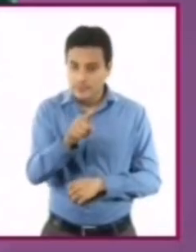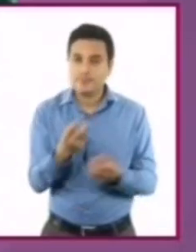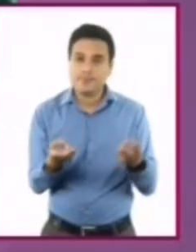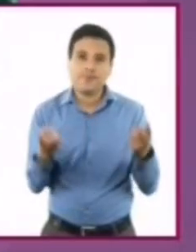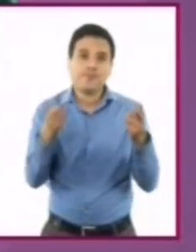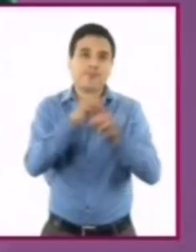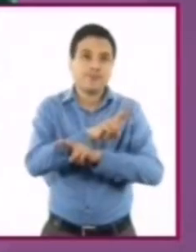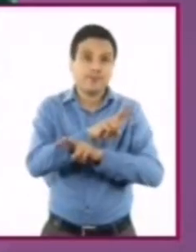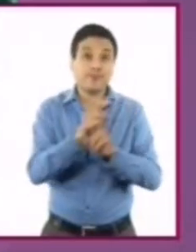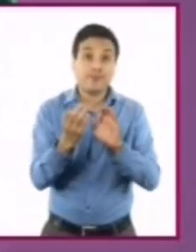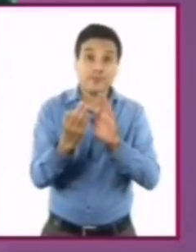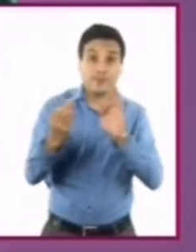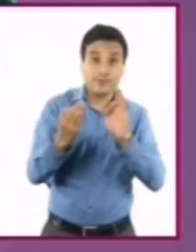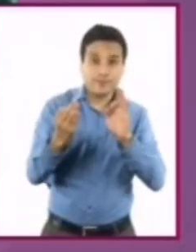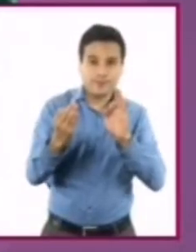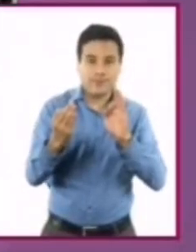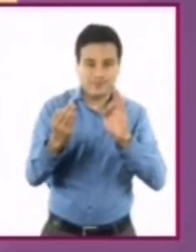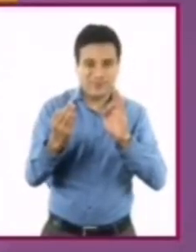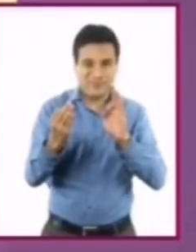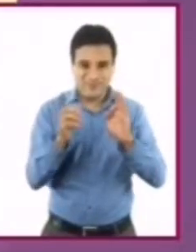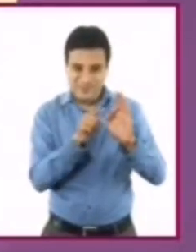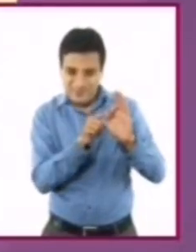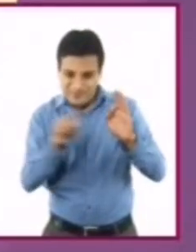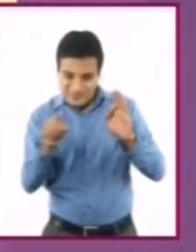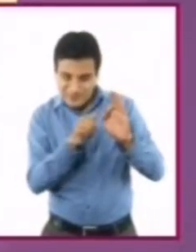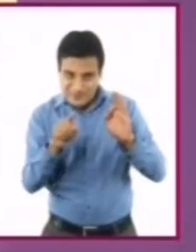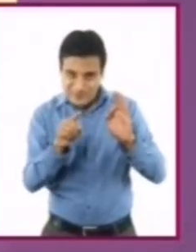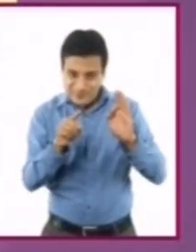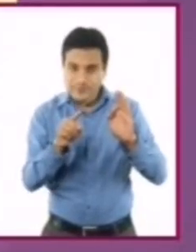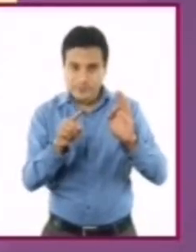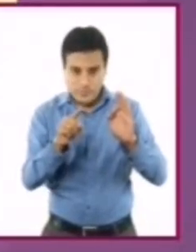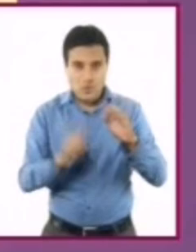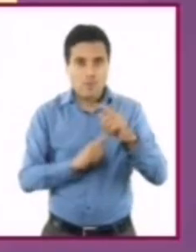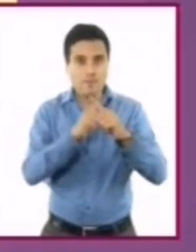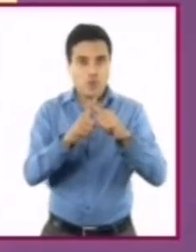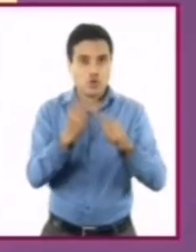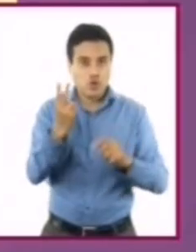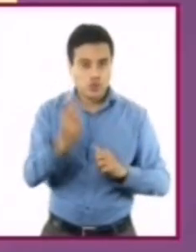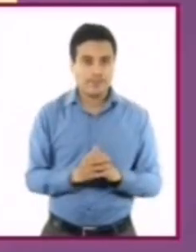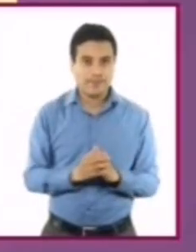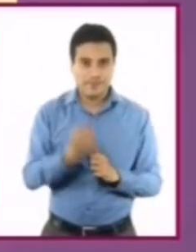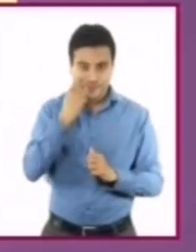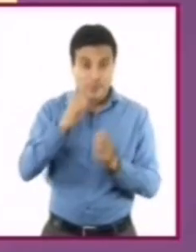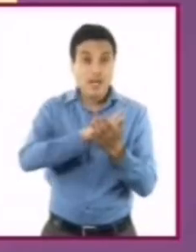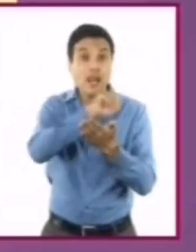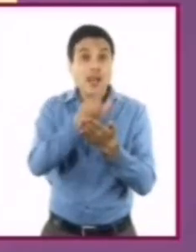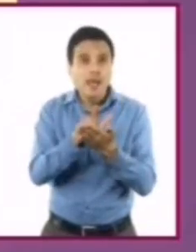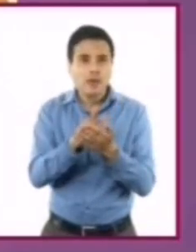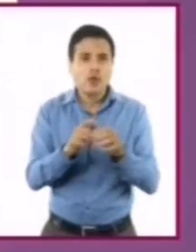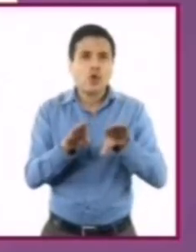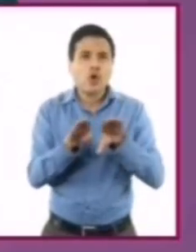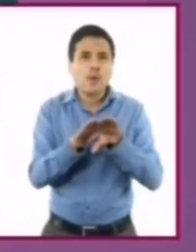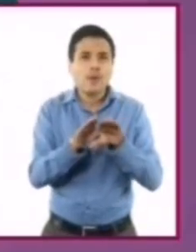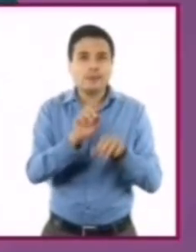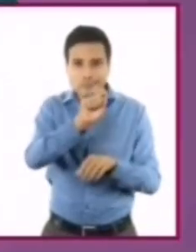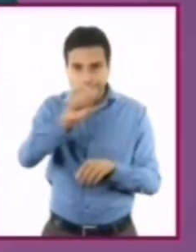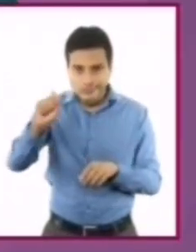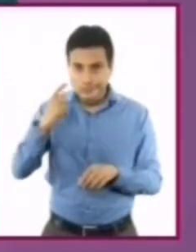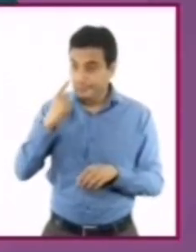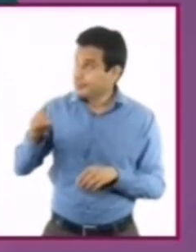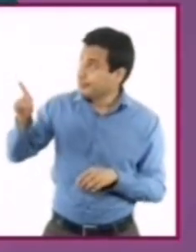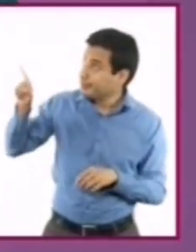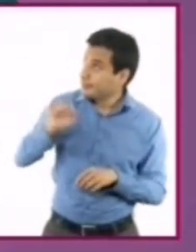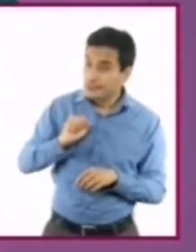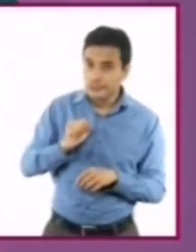al cuadrado de la distancia que los separa. Esta ley se representa con la siguiente fórmula,